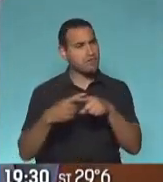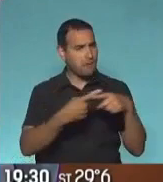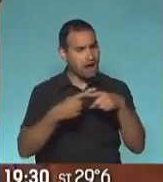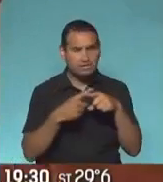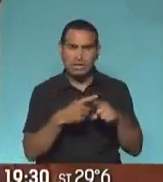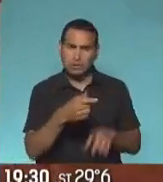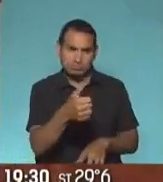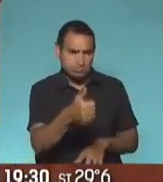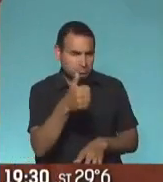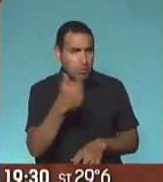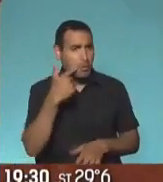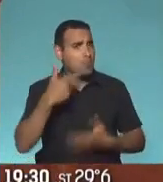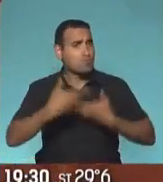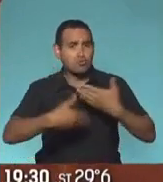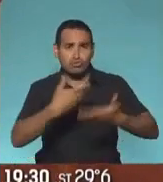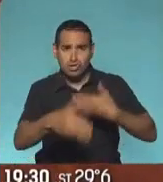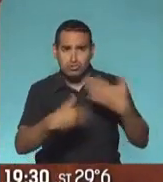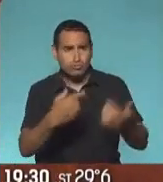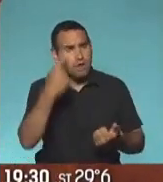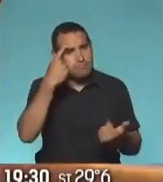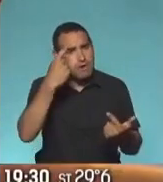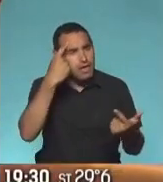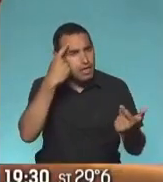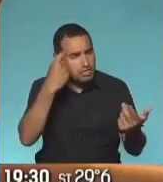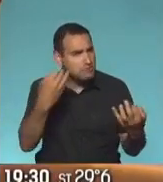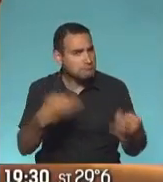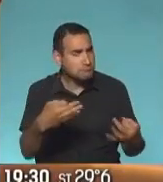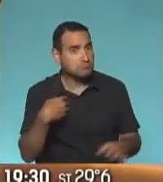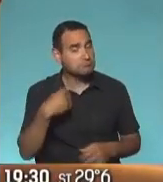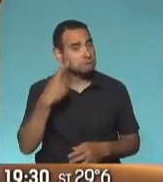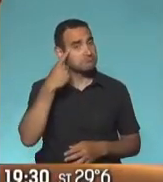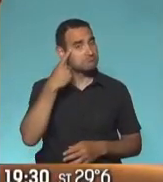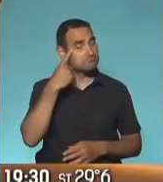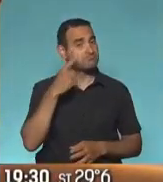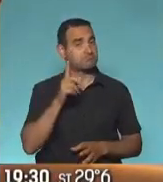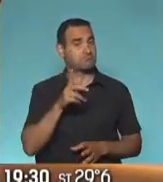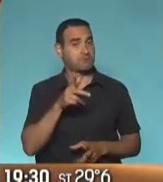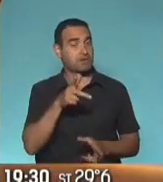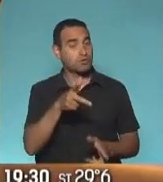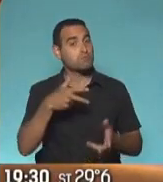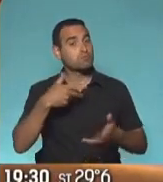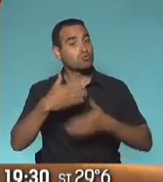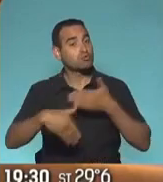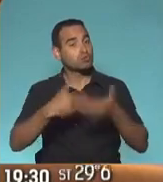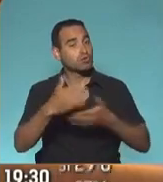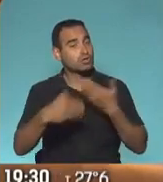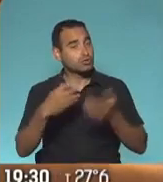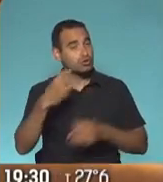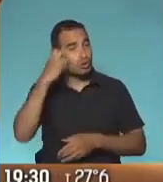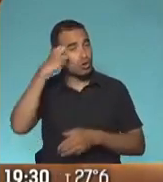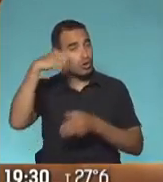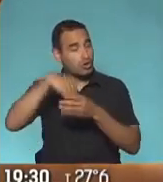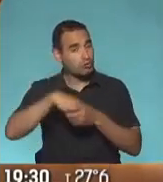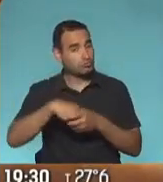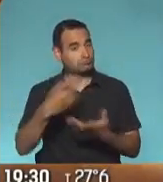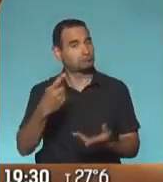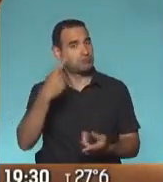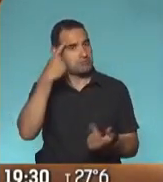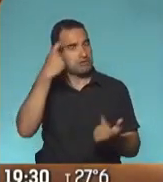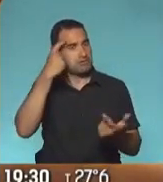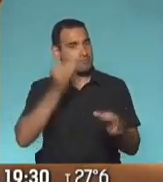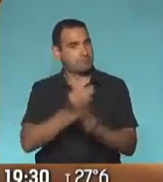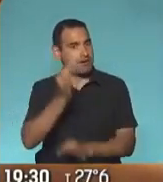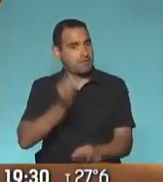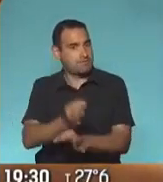eso fue un proceso pedagógico. Me animo a decir que fue el proceso parlamentario más pedagógico en la historia